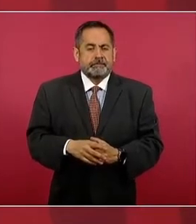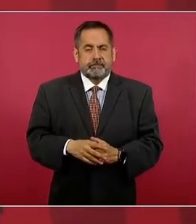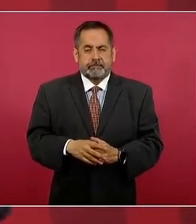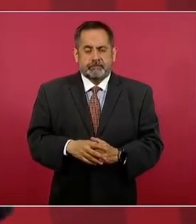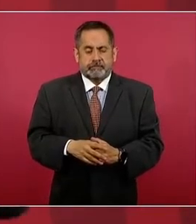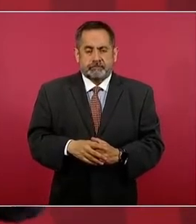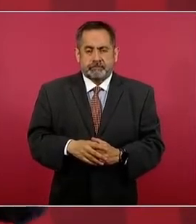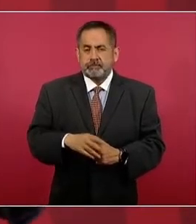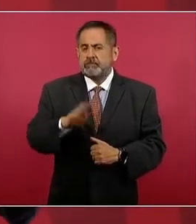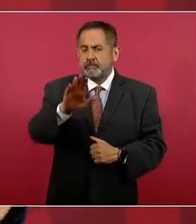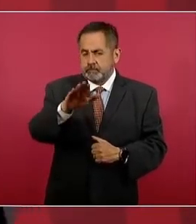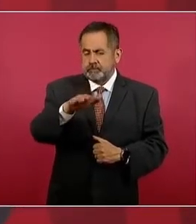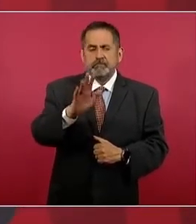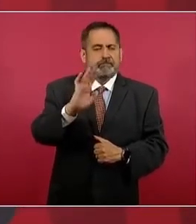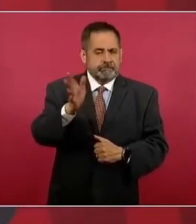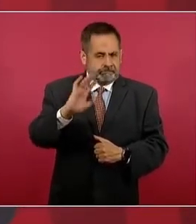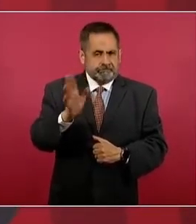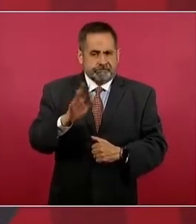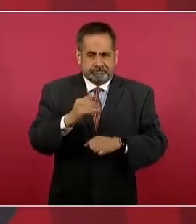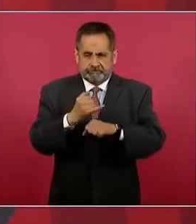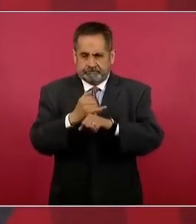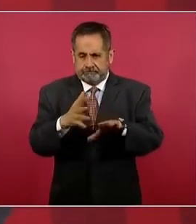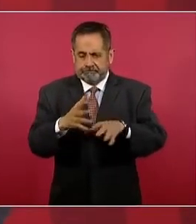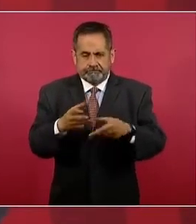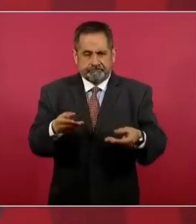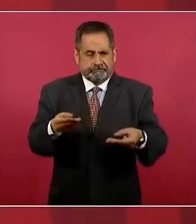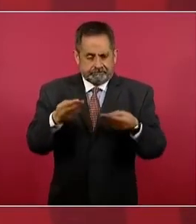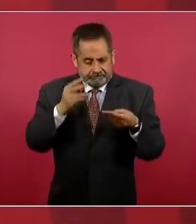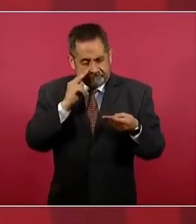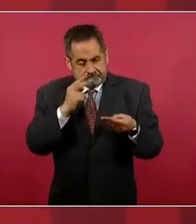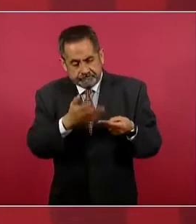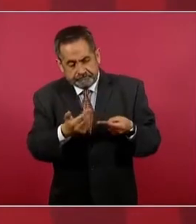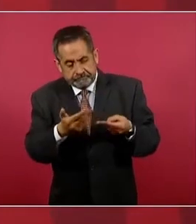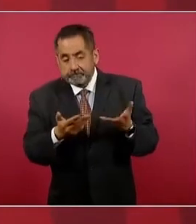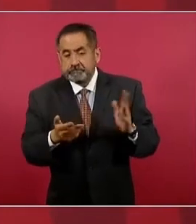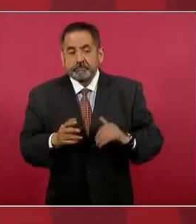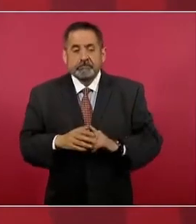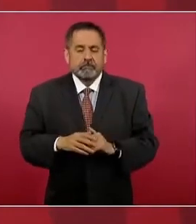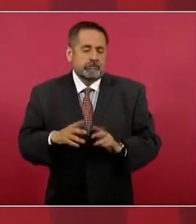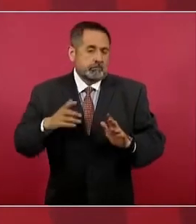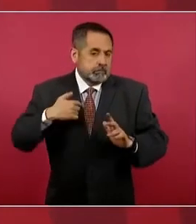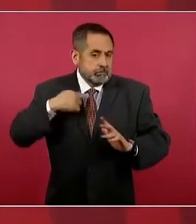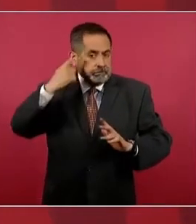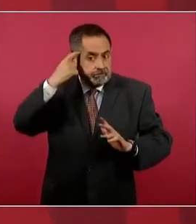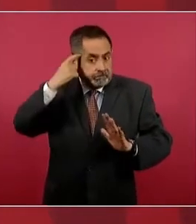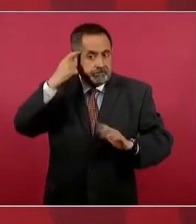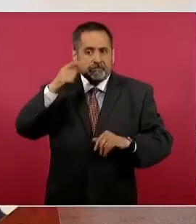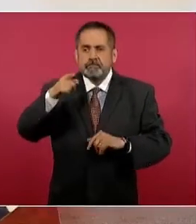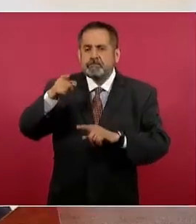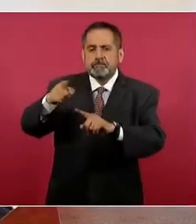se solicitó información y yo creo que lo que estaban considerando